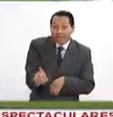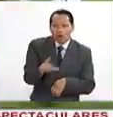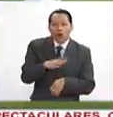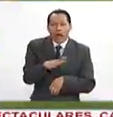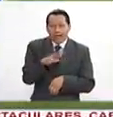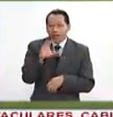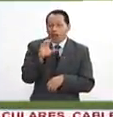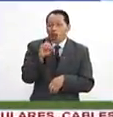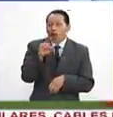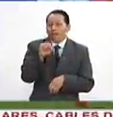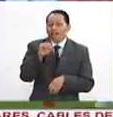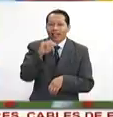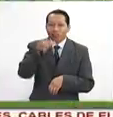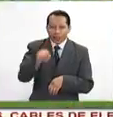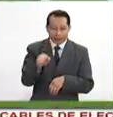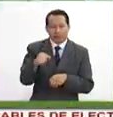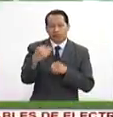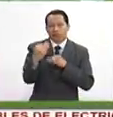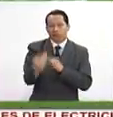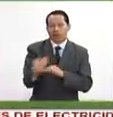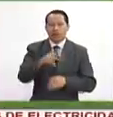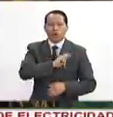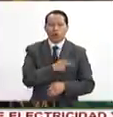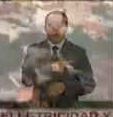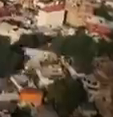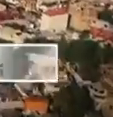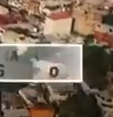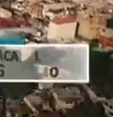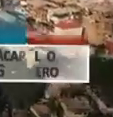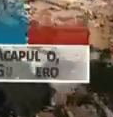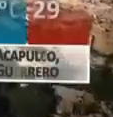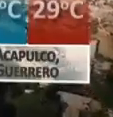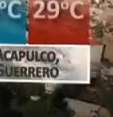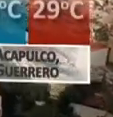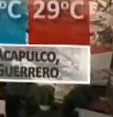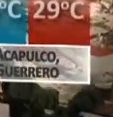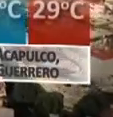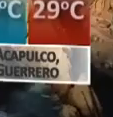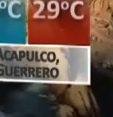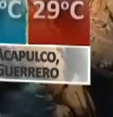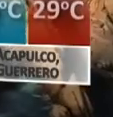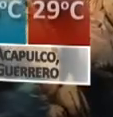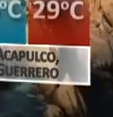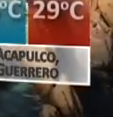la Confederaciones ante Portugal.